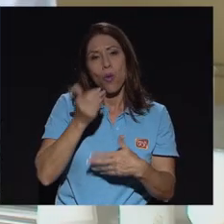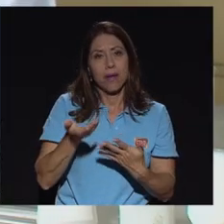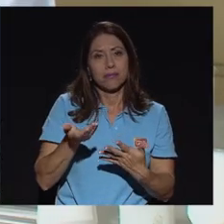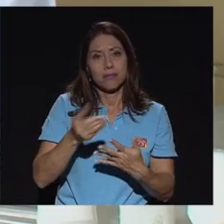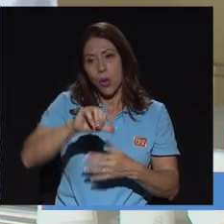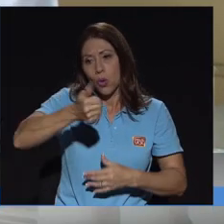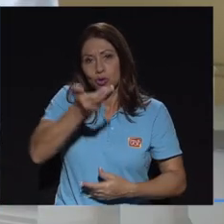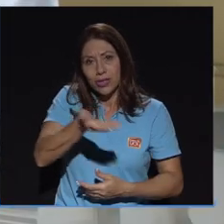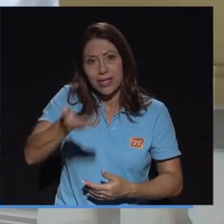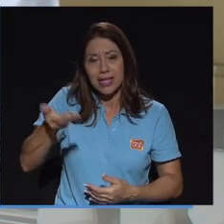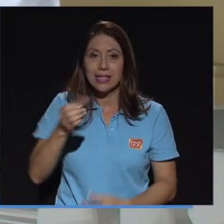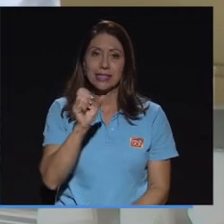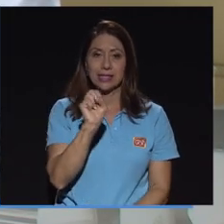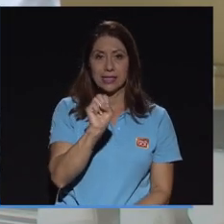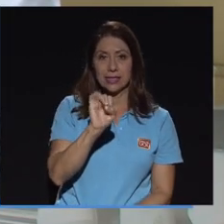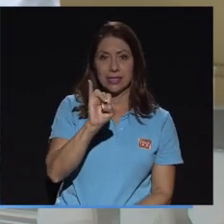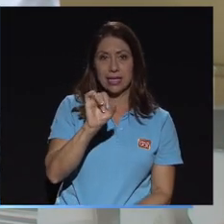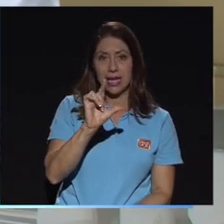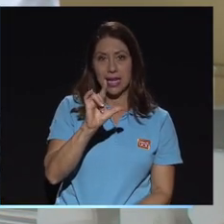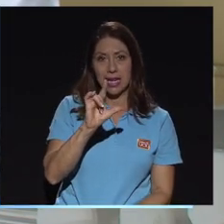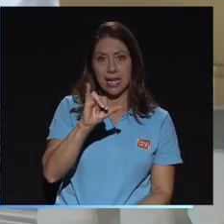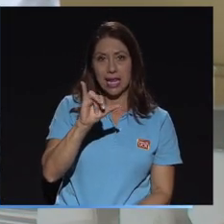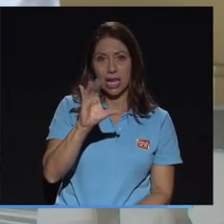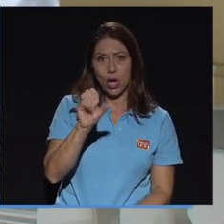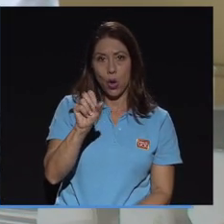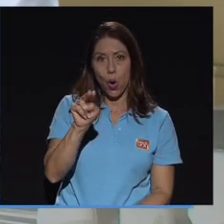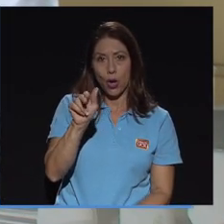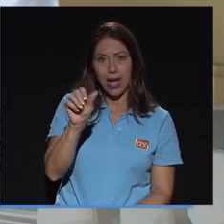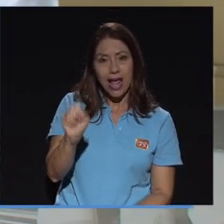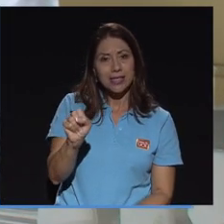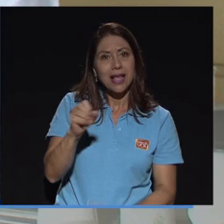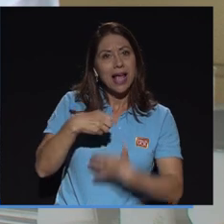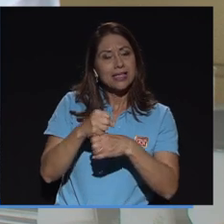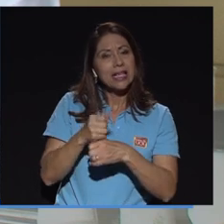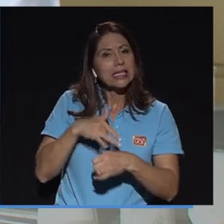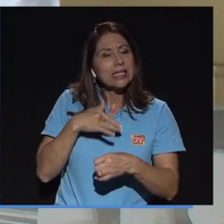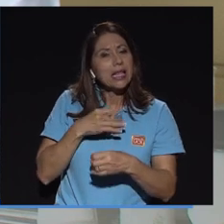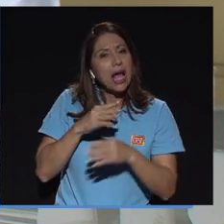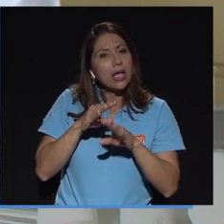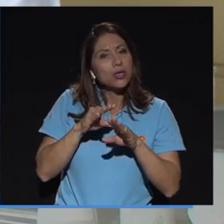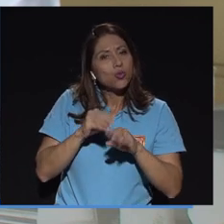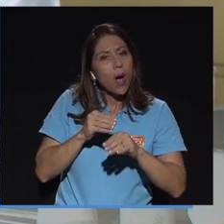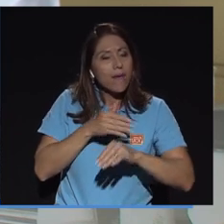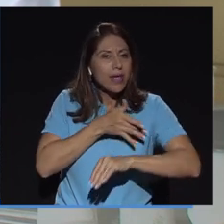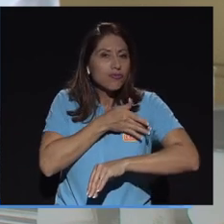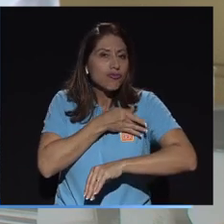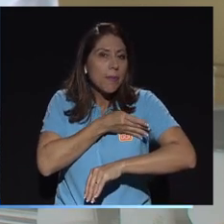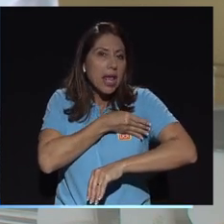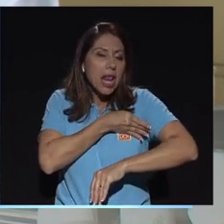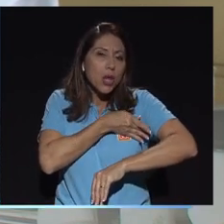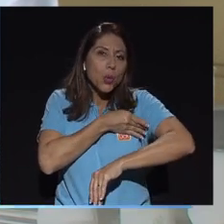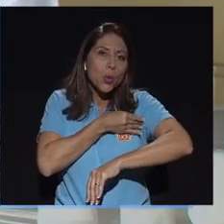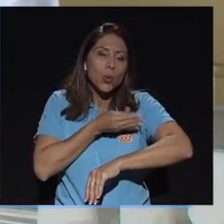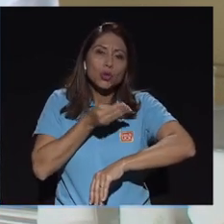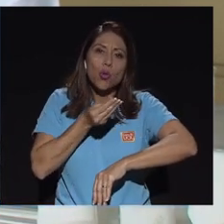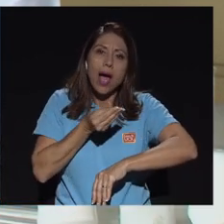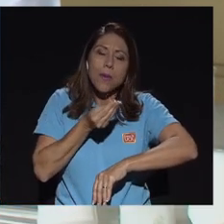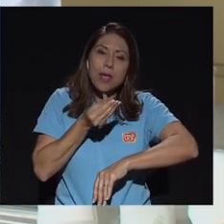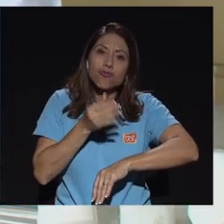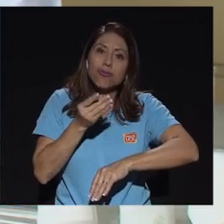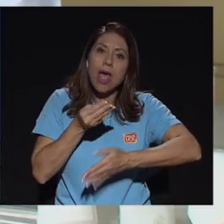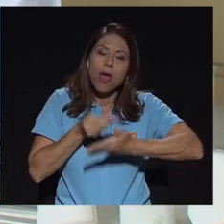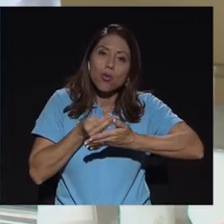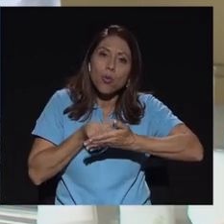otros ingredientes, ¿verdad? Que las siliconas le dan un efecto suave, ligero a la piel, ¿verdad? Y